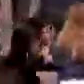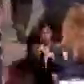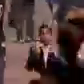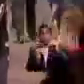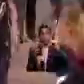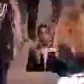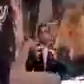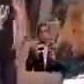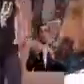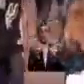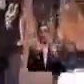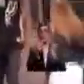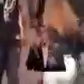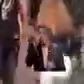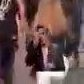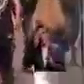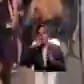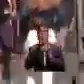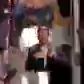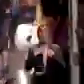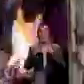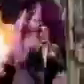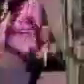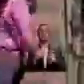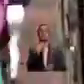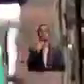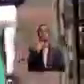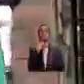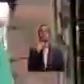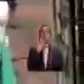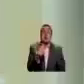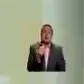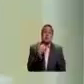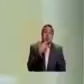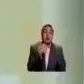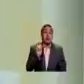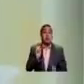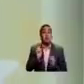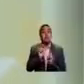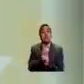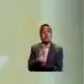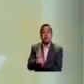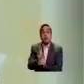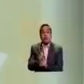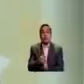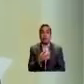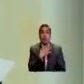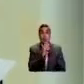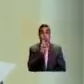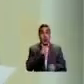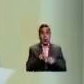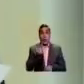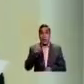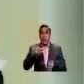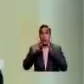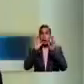indicadores han bajado, pero la gente sigue irrespetando el distanciamiento social. Del 17 al 20 de diciembre